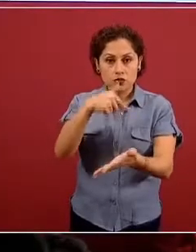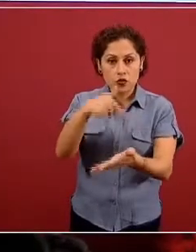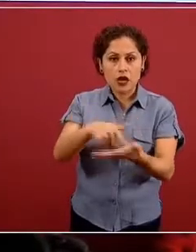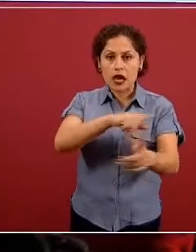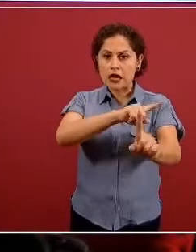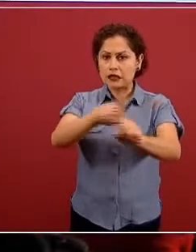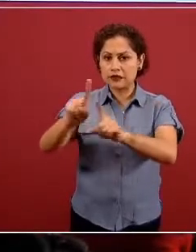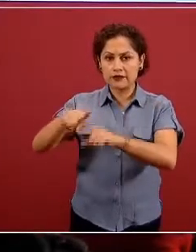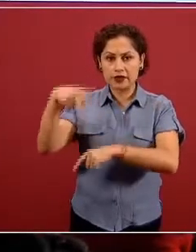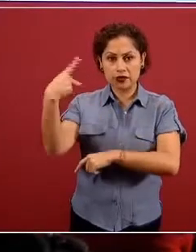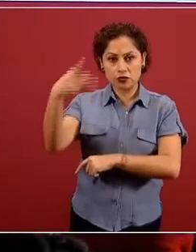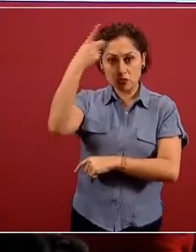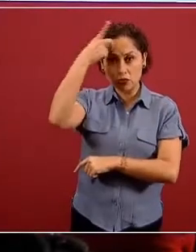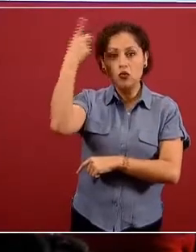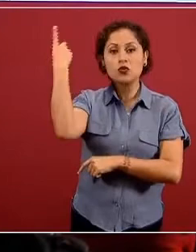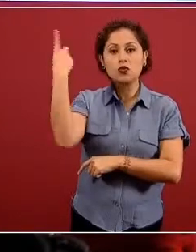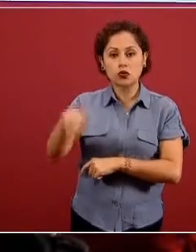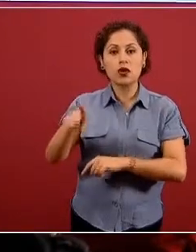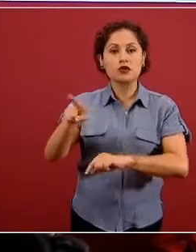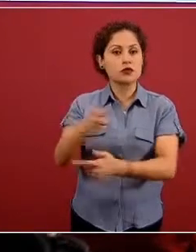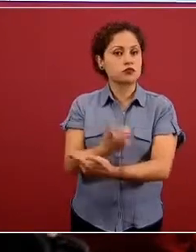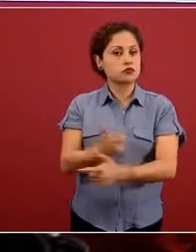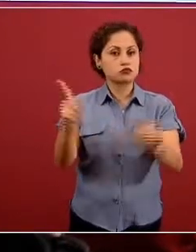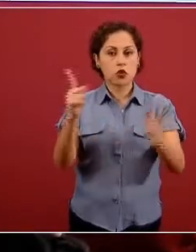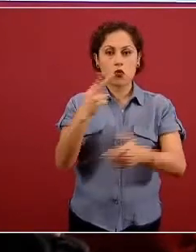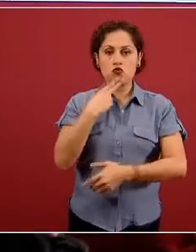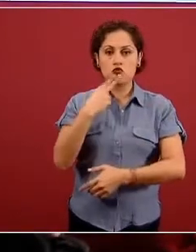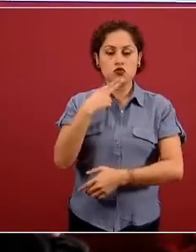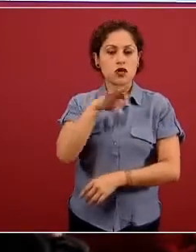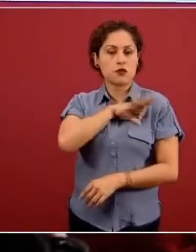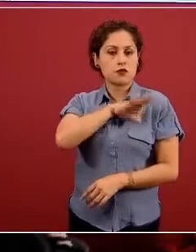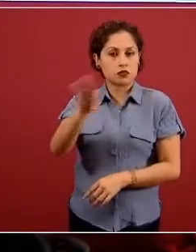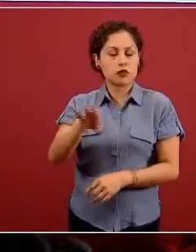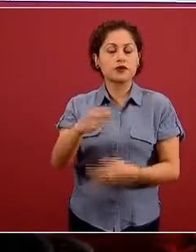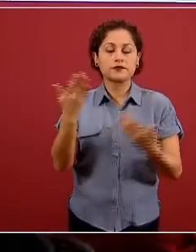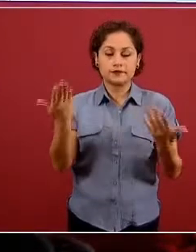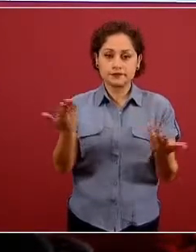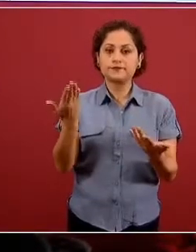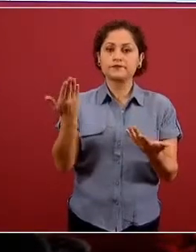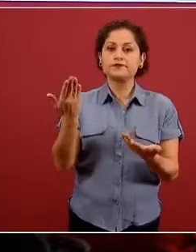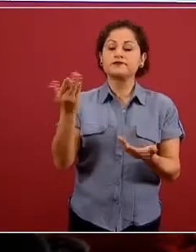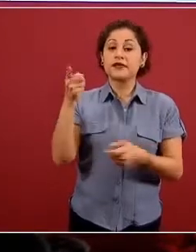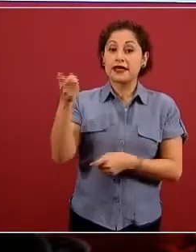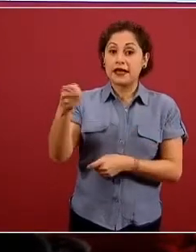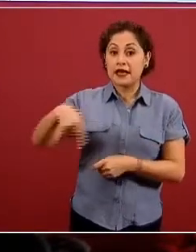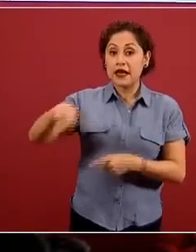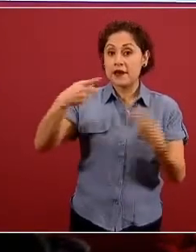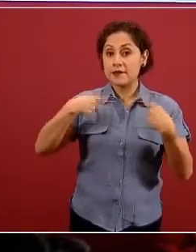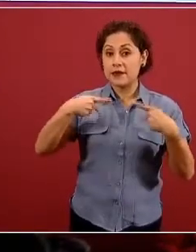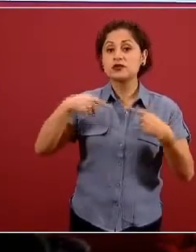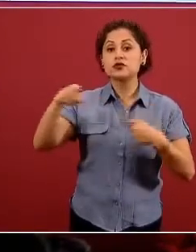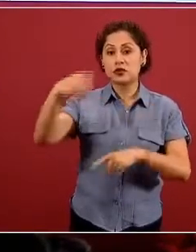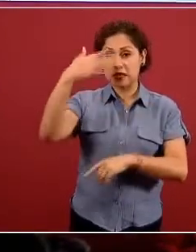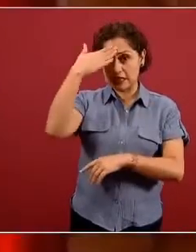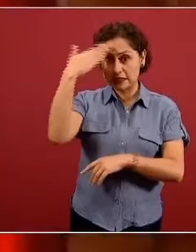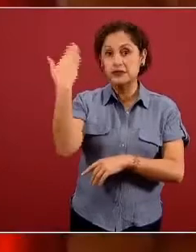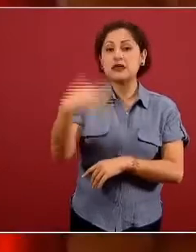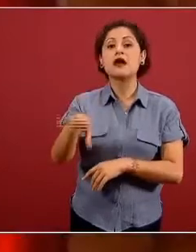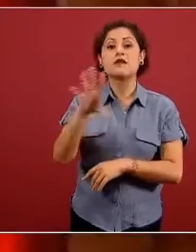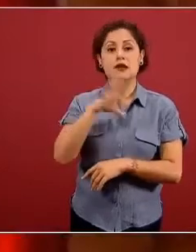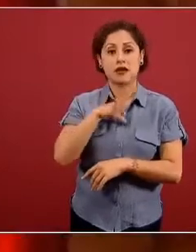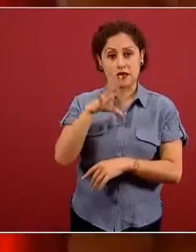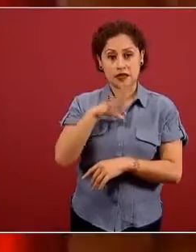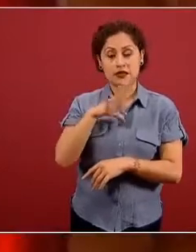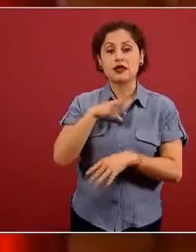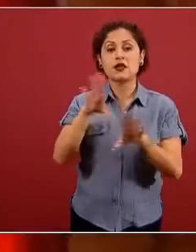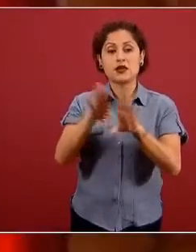estamos trabajando con Fundación Teletón, dado que ellos son los expertos en el manejo que tanto nos han pedido en la